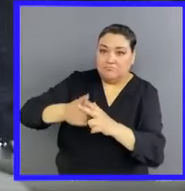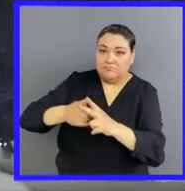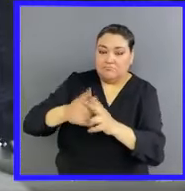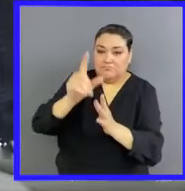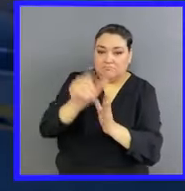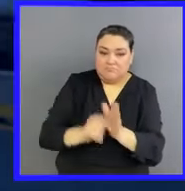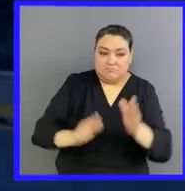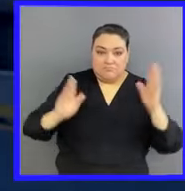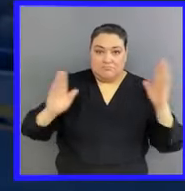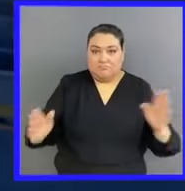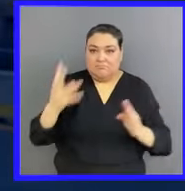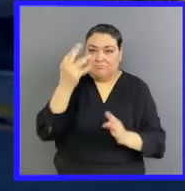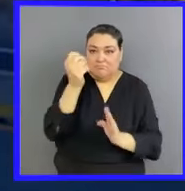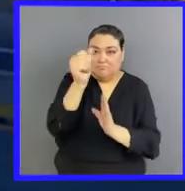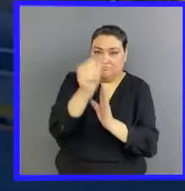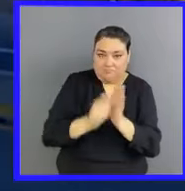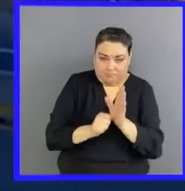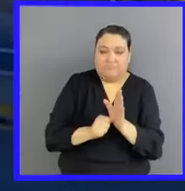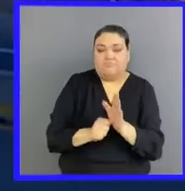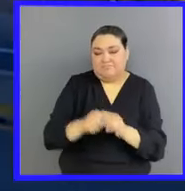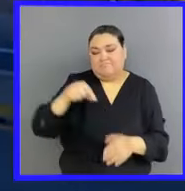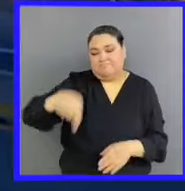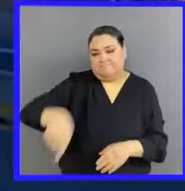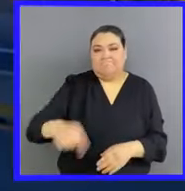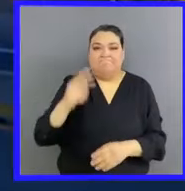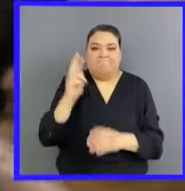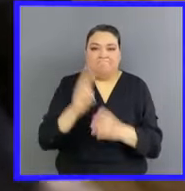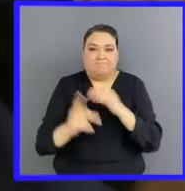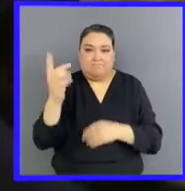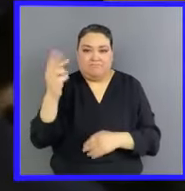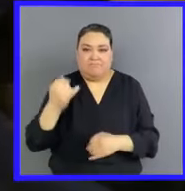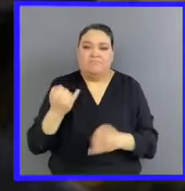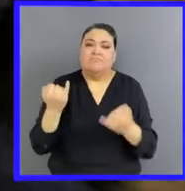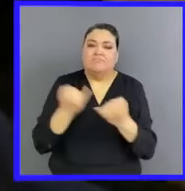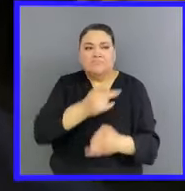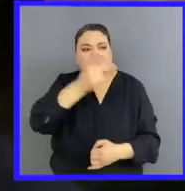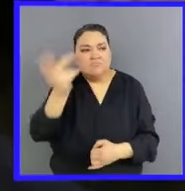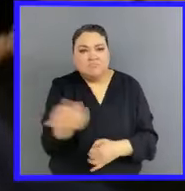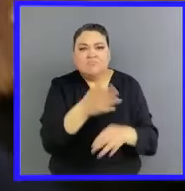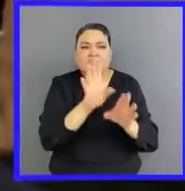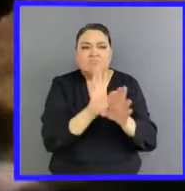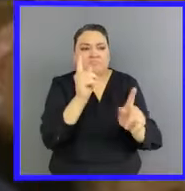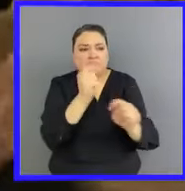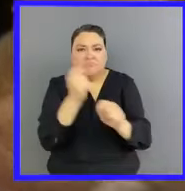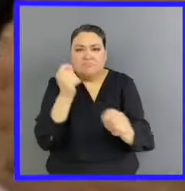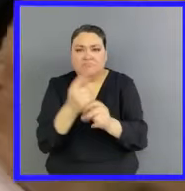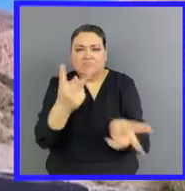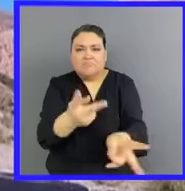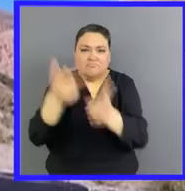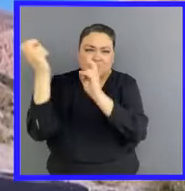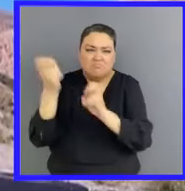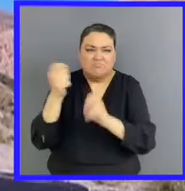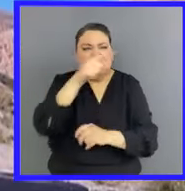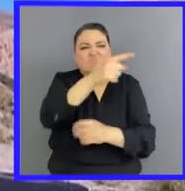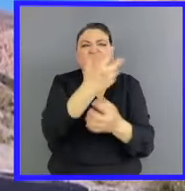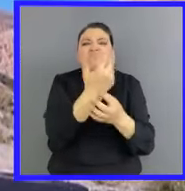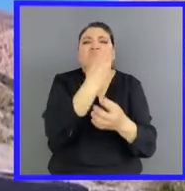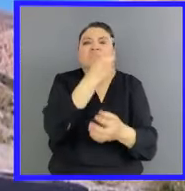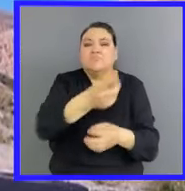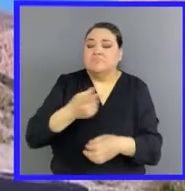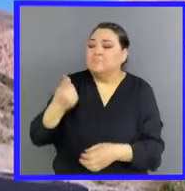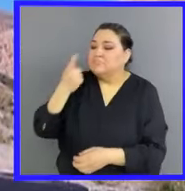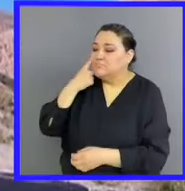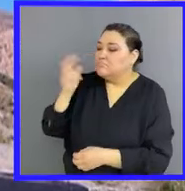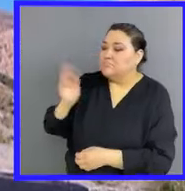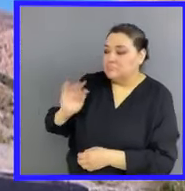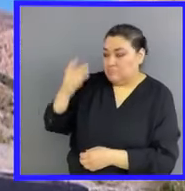meses del año. Cuestionados sobre el rubro del robo a transporte en carreteras, indicaron que, contrario a lo que se